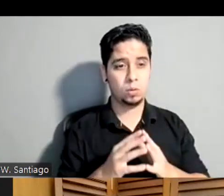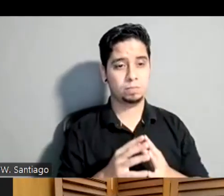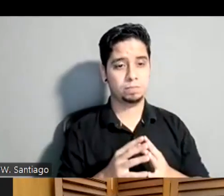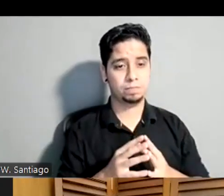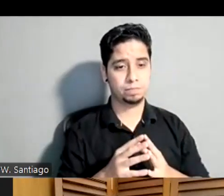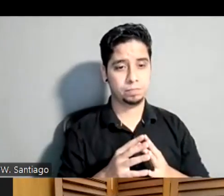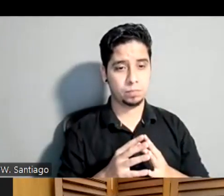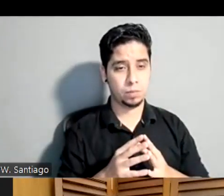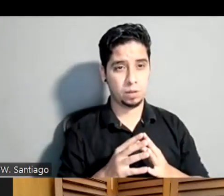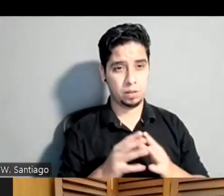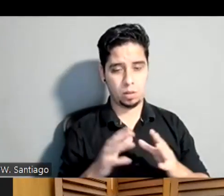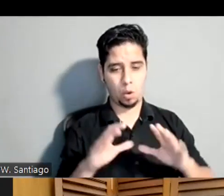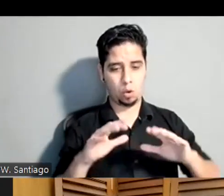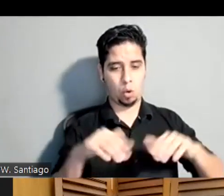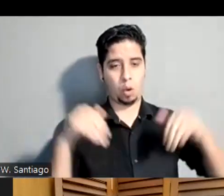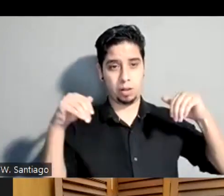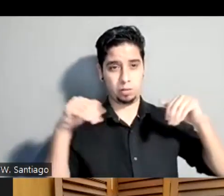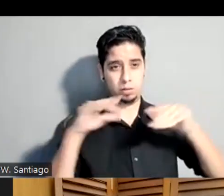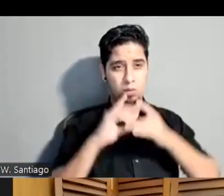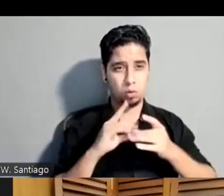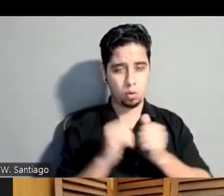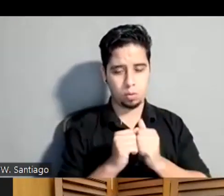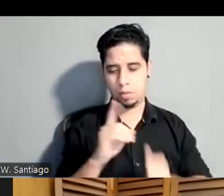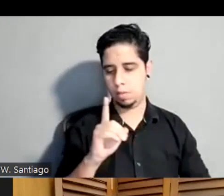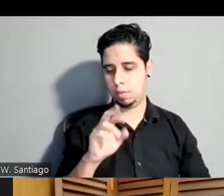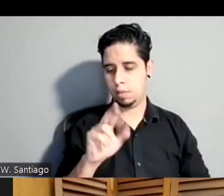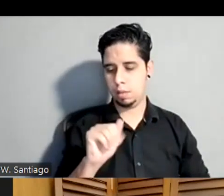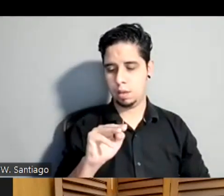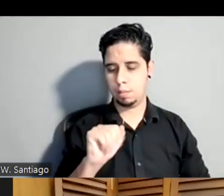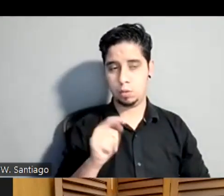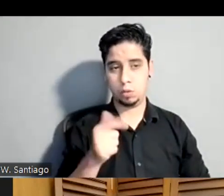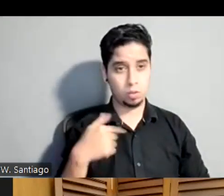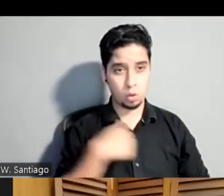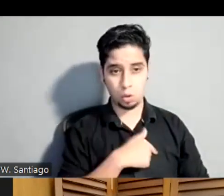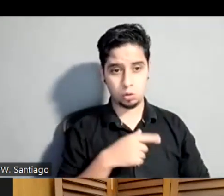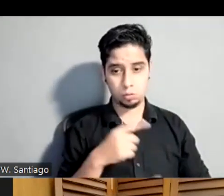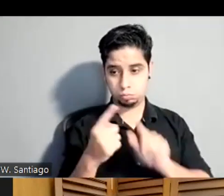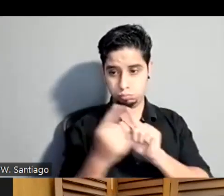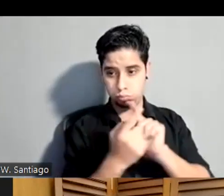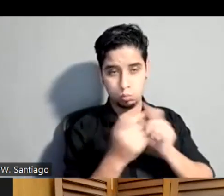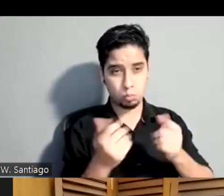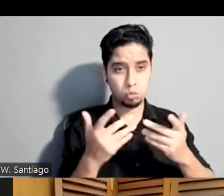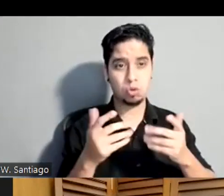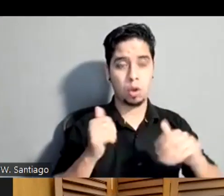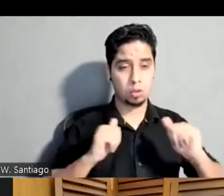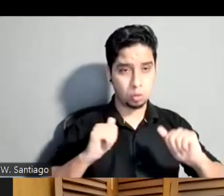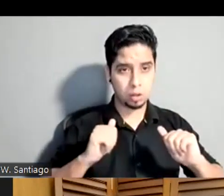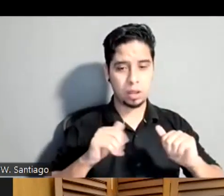en los congresos de dramaturgia, sí. ¿Te acuerdas? Sí. Que conocimos autores iberoamericanos que eran amigos de